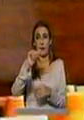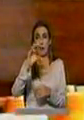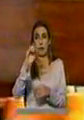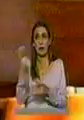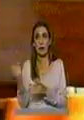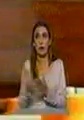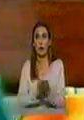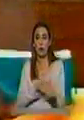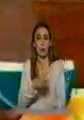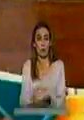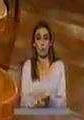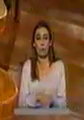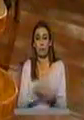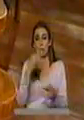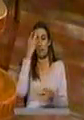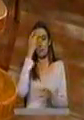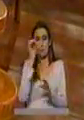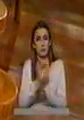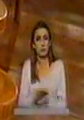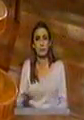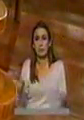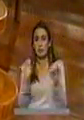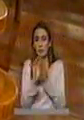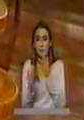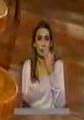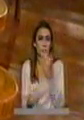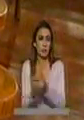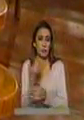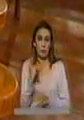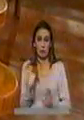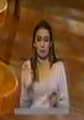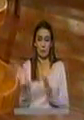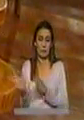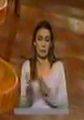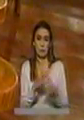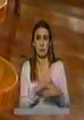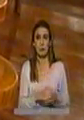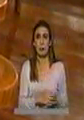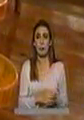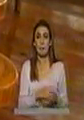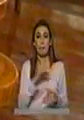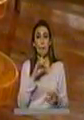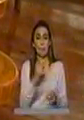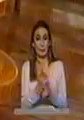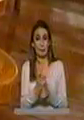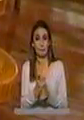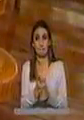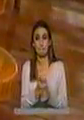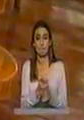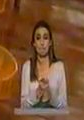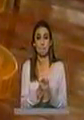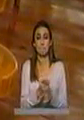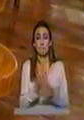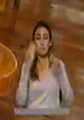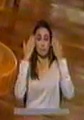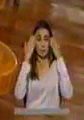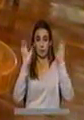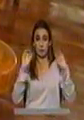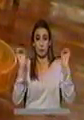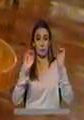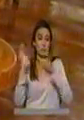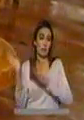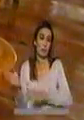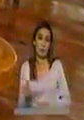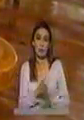la mermelada y demás, porque es algo innovador, es algo muy interesante para el turismo internacional. Sí, es verdad. Mire, realmente no sé si habrá